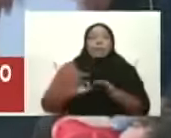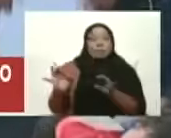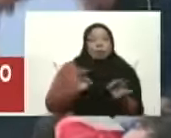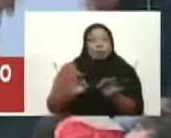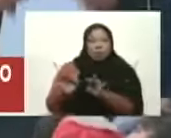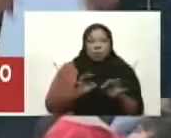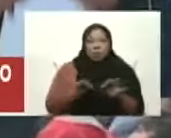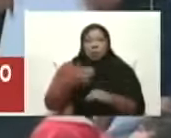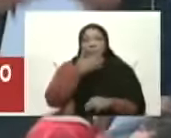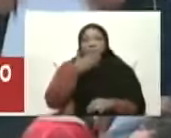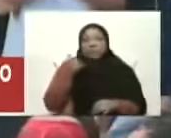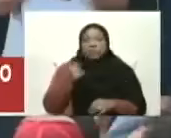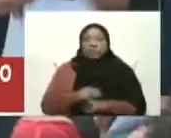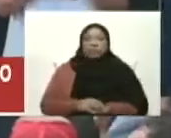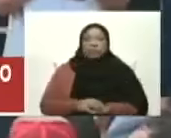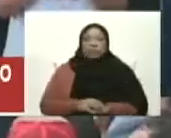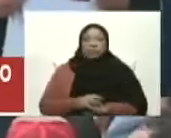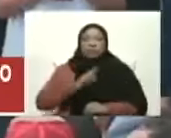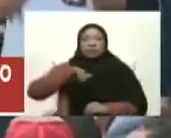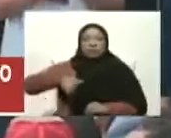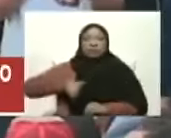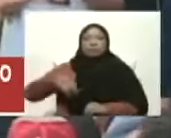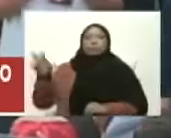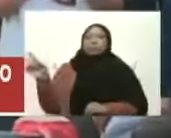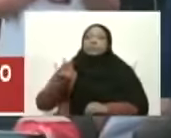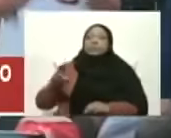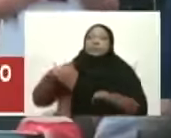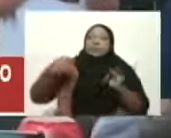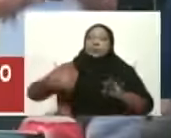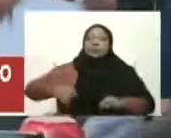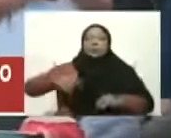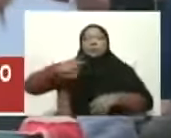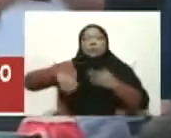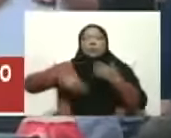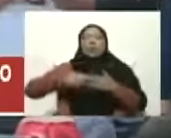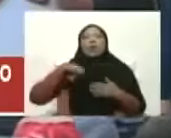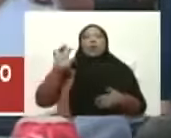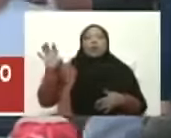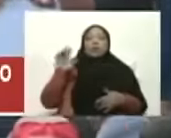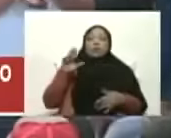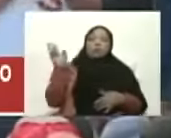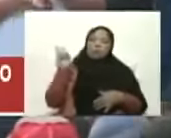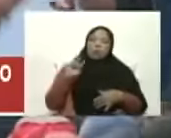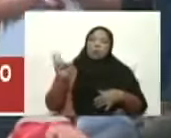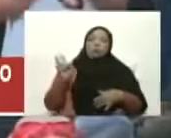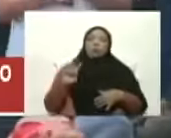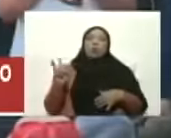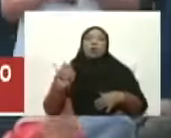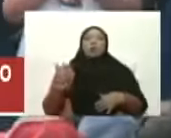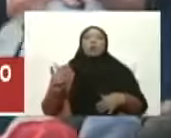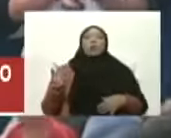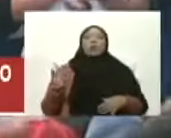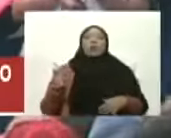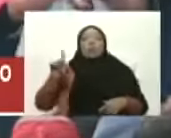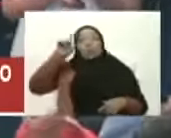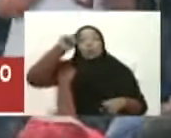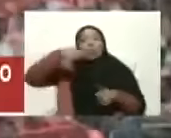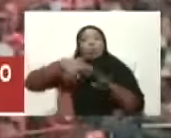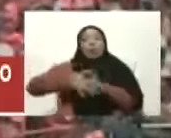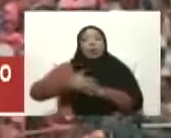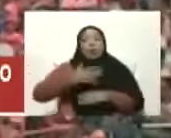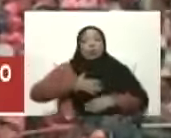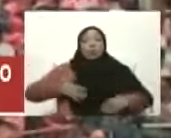preparados. Ahora somos verdaderos gigantes de la patria venezolana. Gigantes,